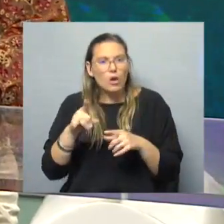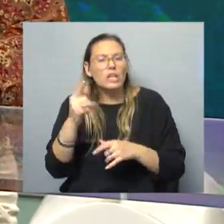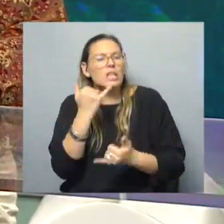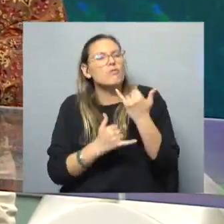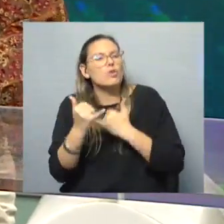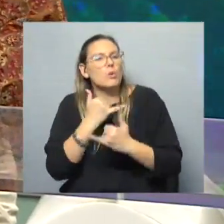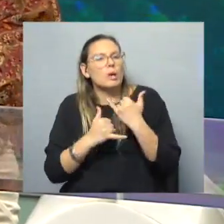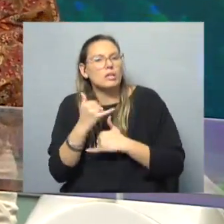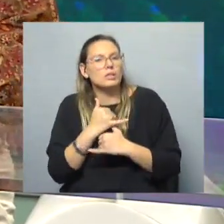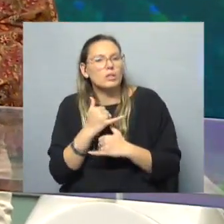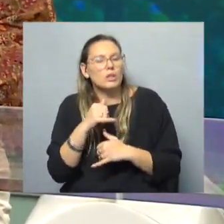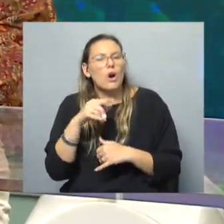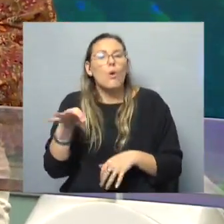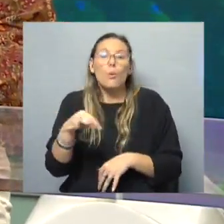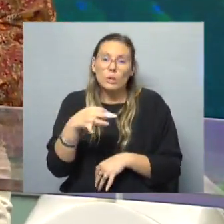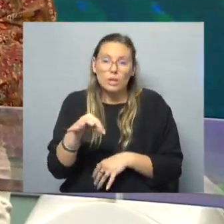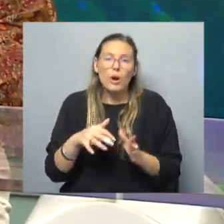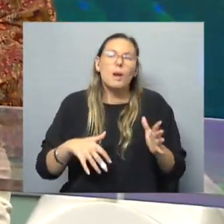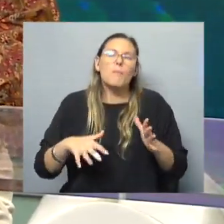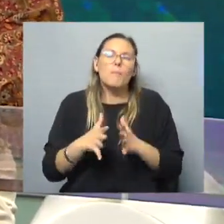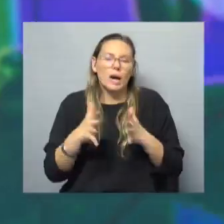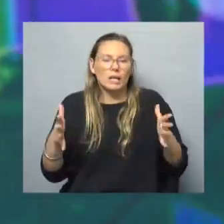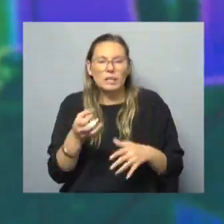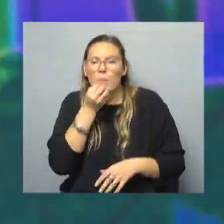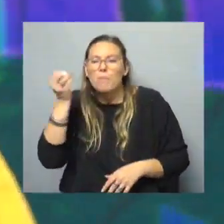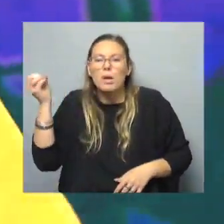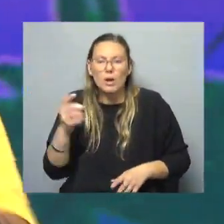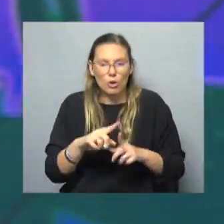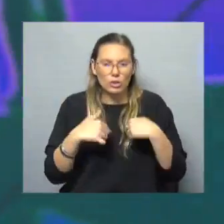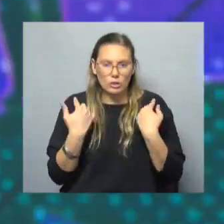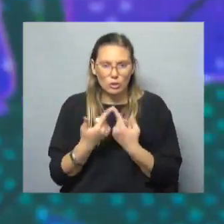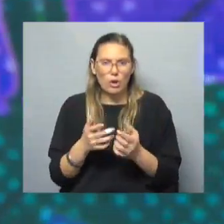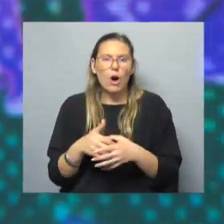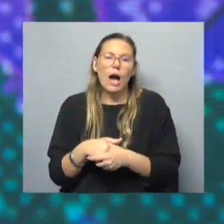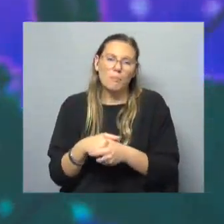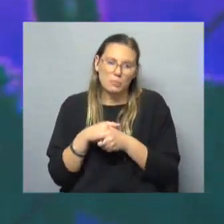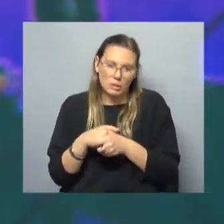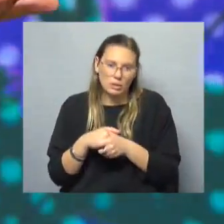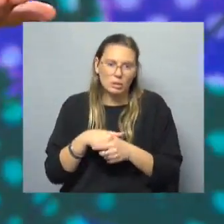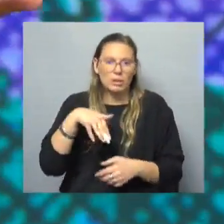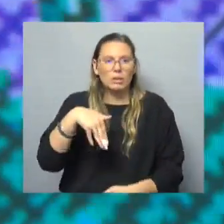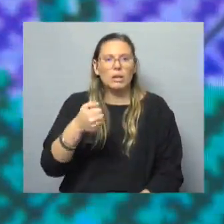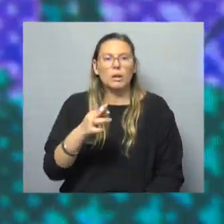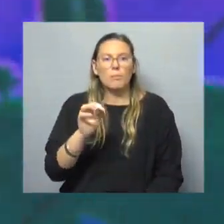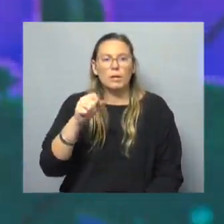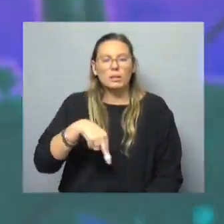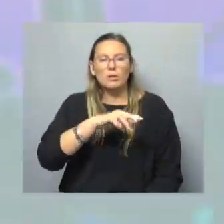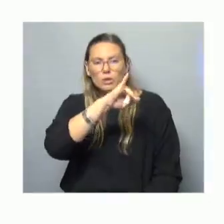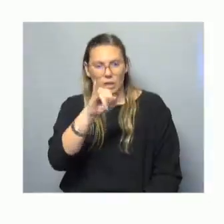noticia? Estoy hablando del único, del más grande, del mejor de todos nosotros, nuestro gran amigo Martín